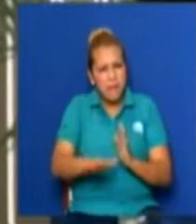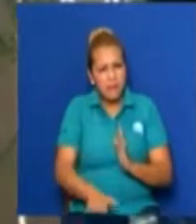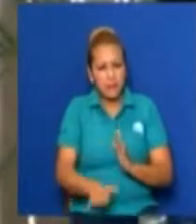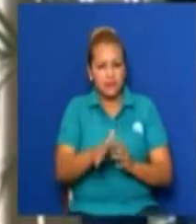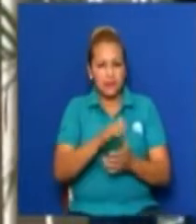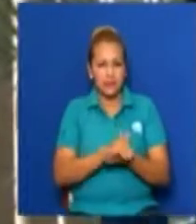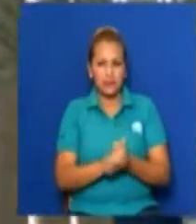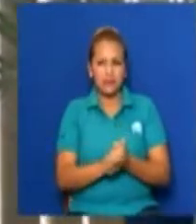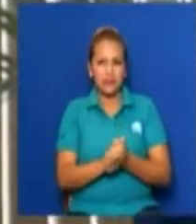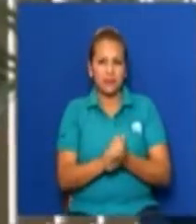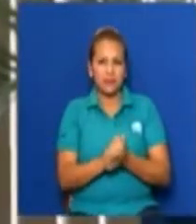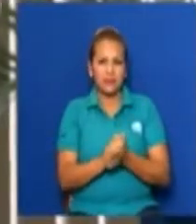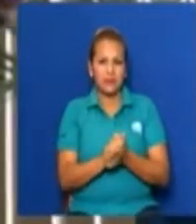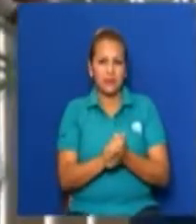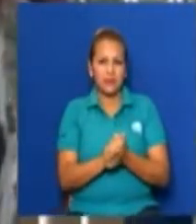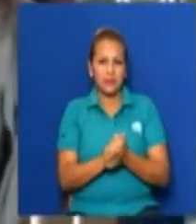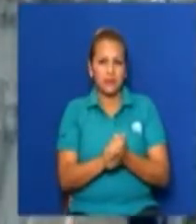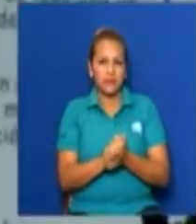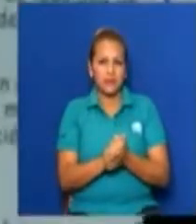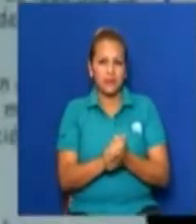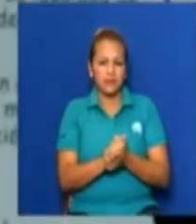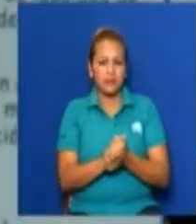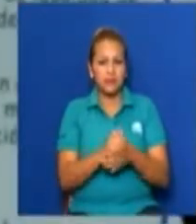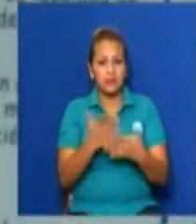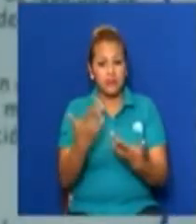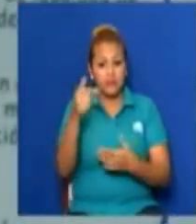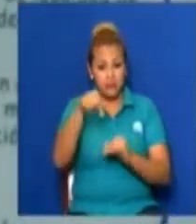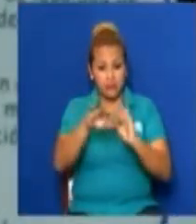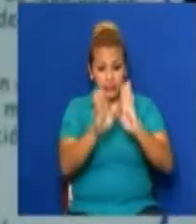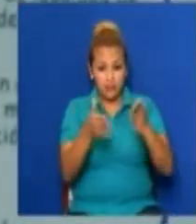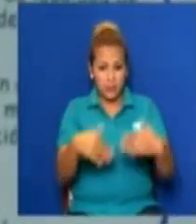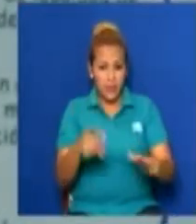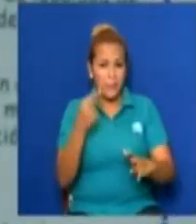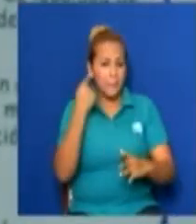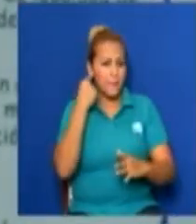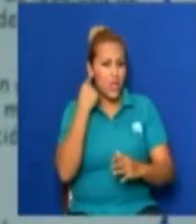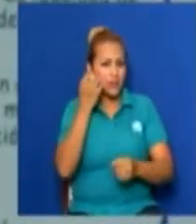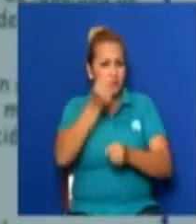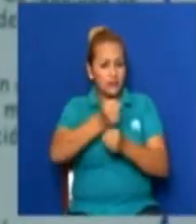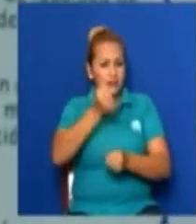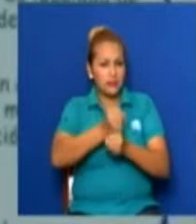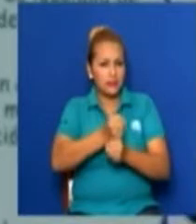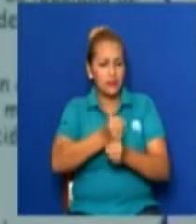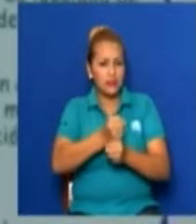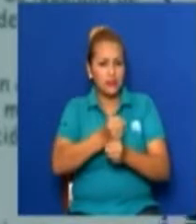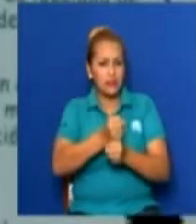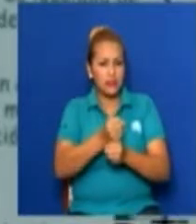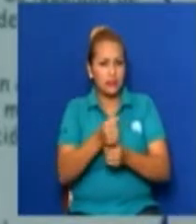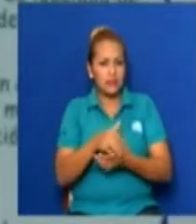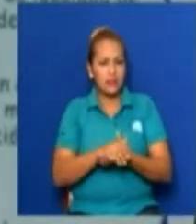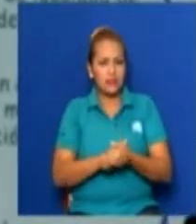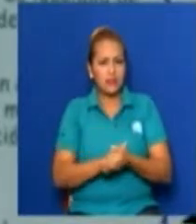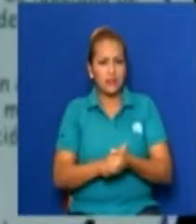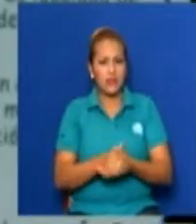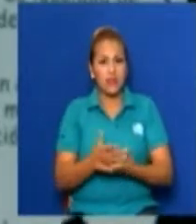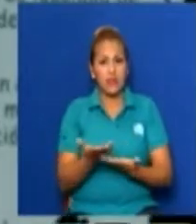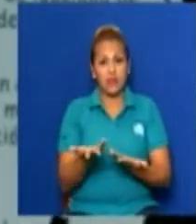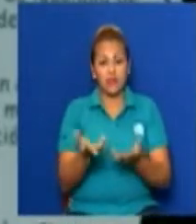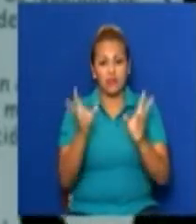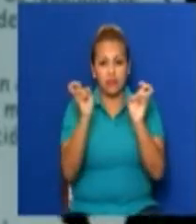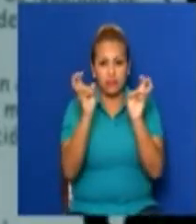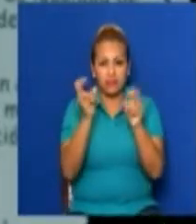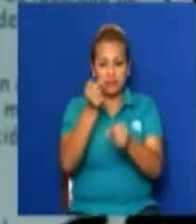Yo he escuchado mujeres trabajadoras en todo este andar mío en los temas